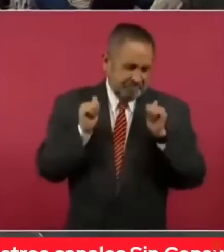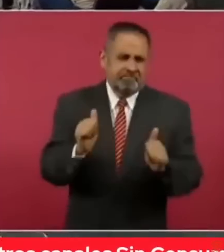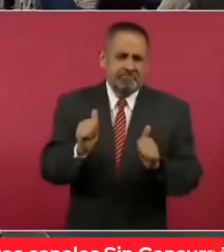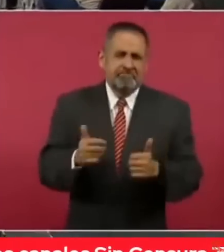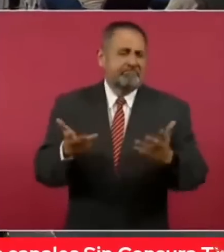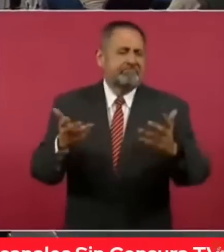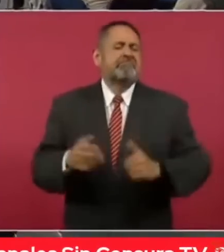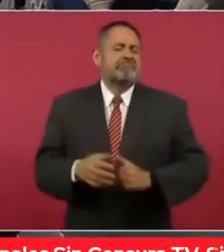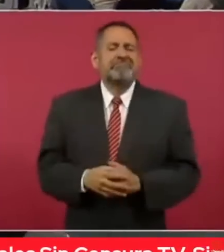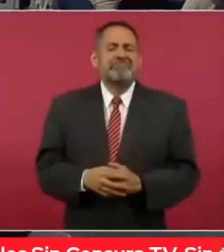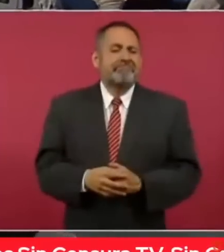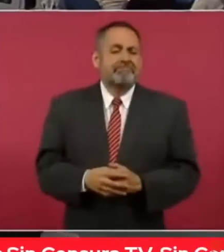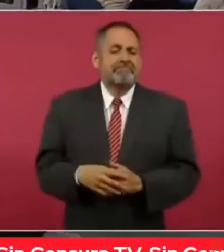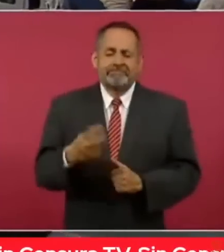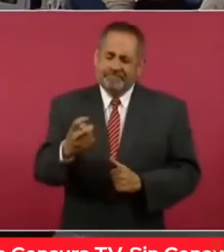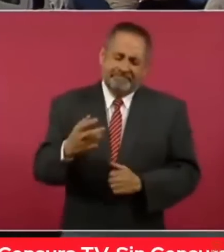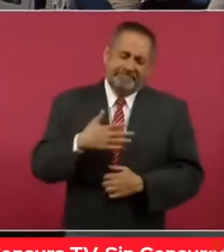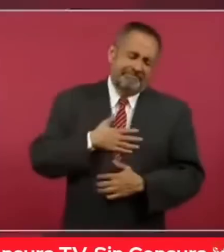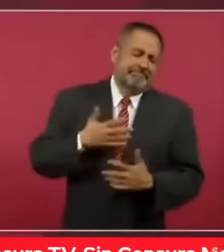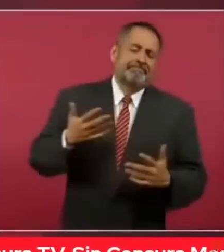estamos